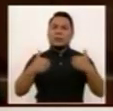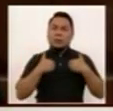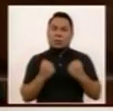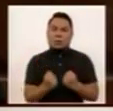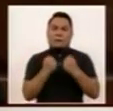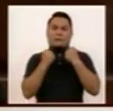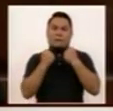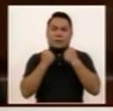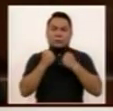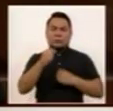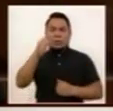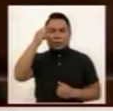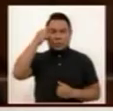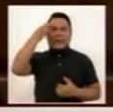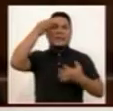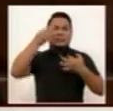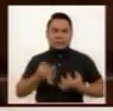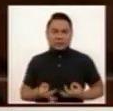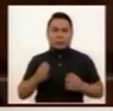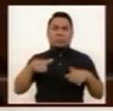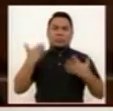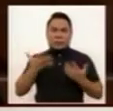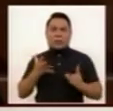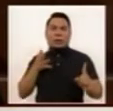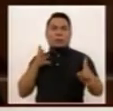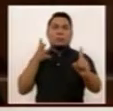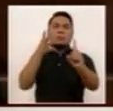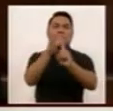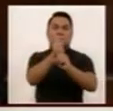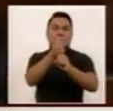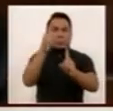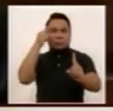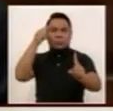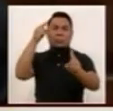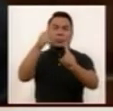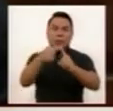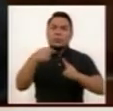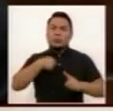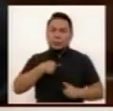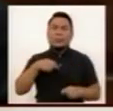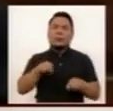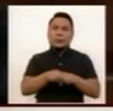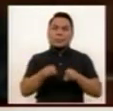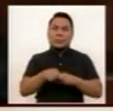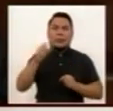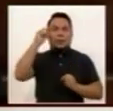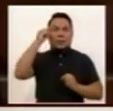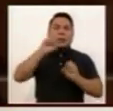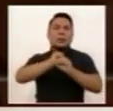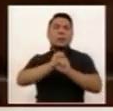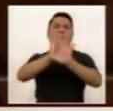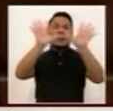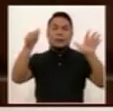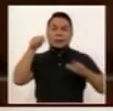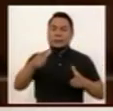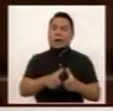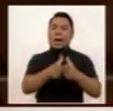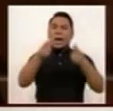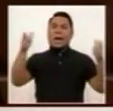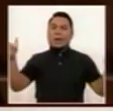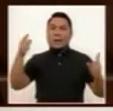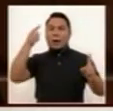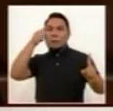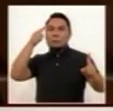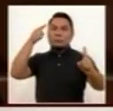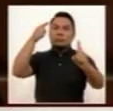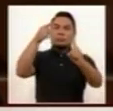determinación para emprender el reto. Tengo claro también que este gran desafío